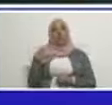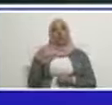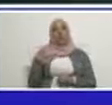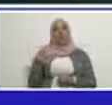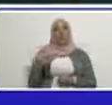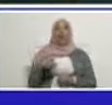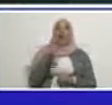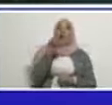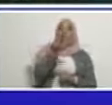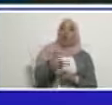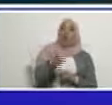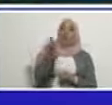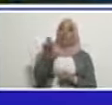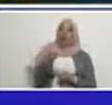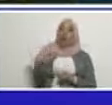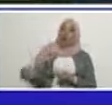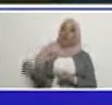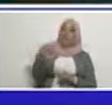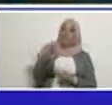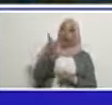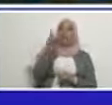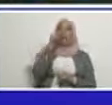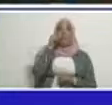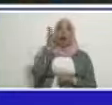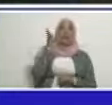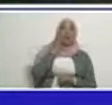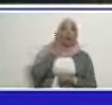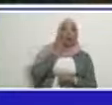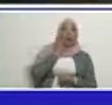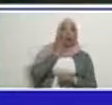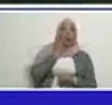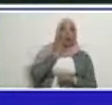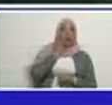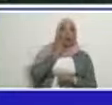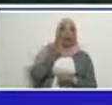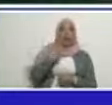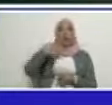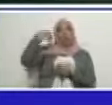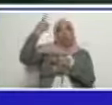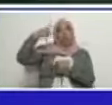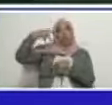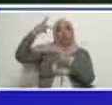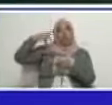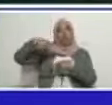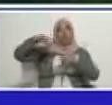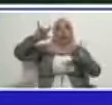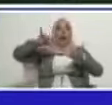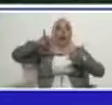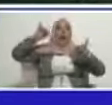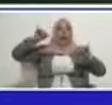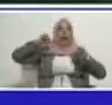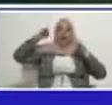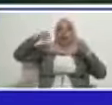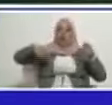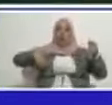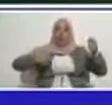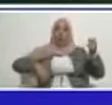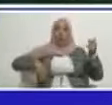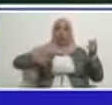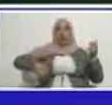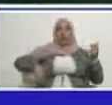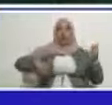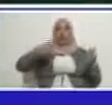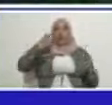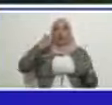muchas personas mayores, padres y madres que también tienen su TikTok, que lo abren, que ven, hasta he visto a mi mamá por ahí viendo novelas